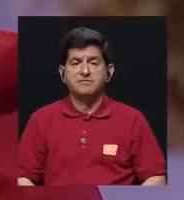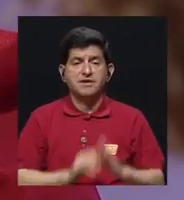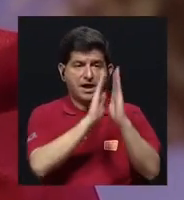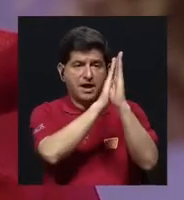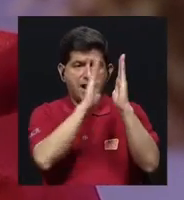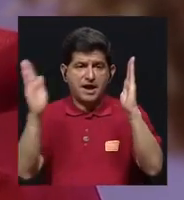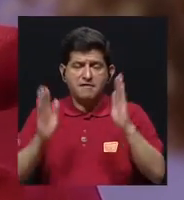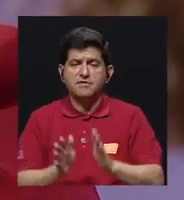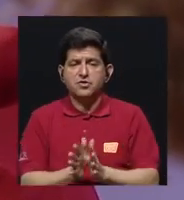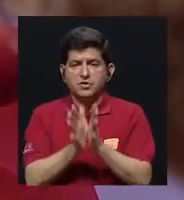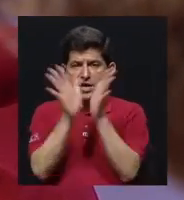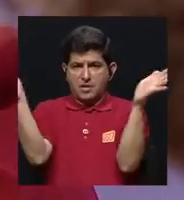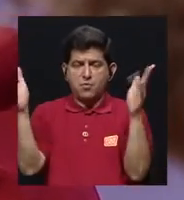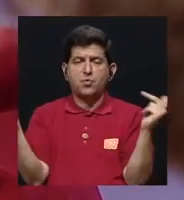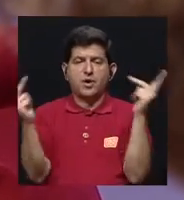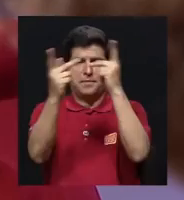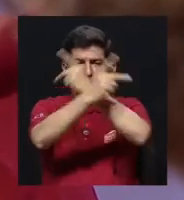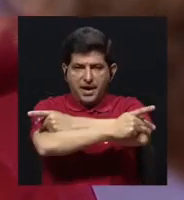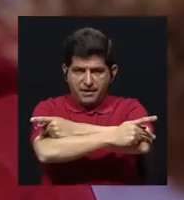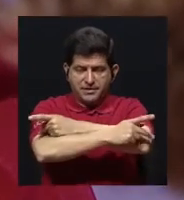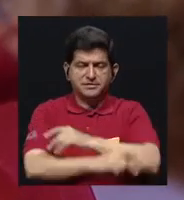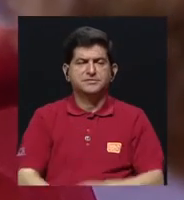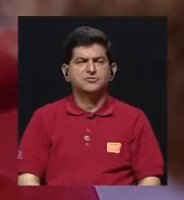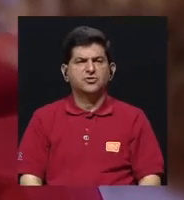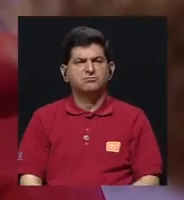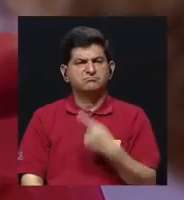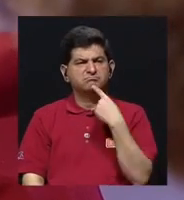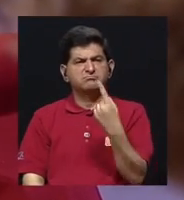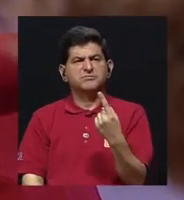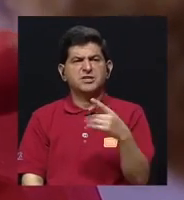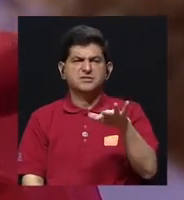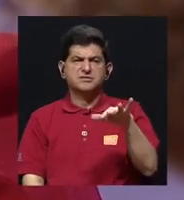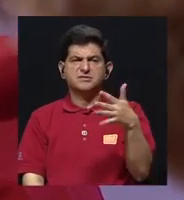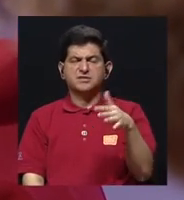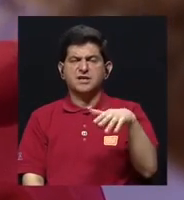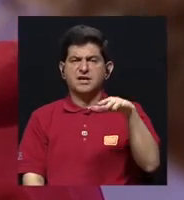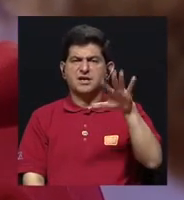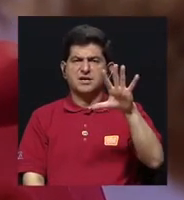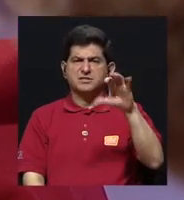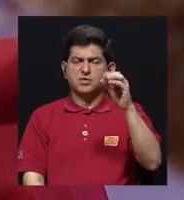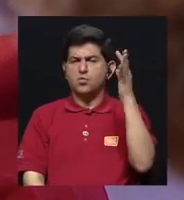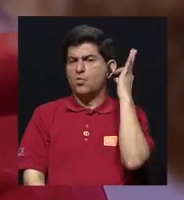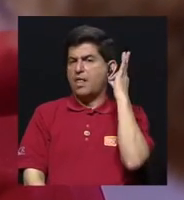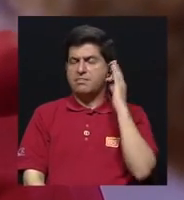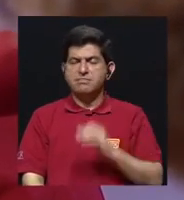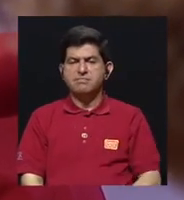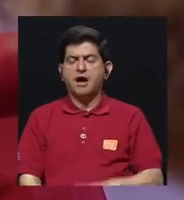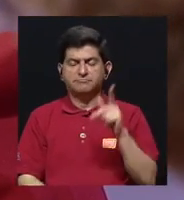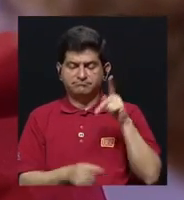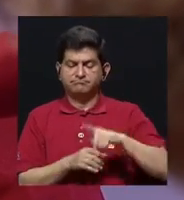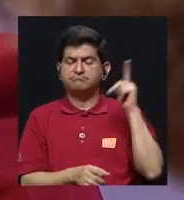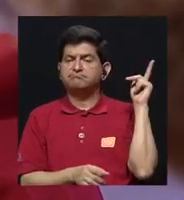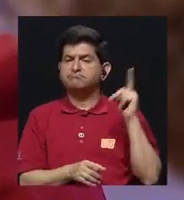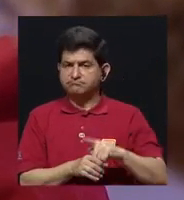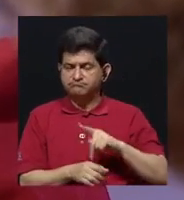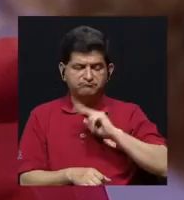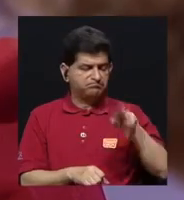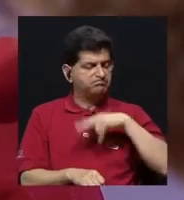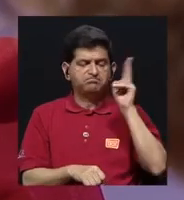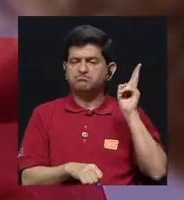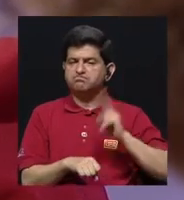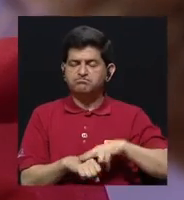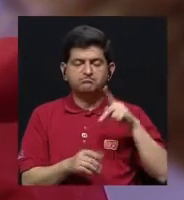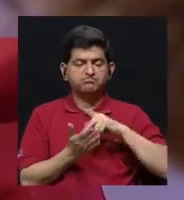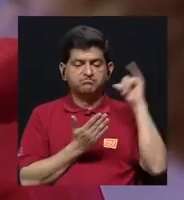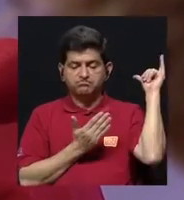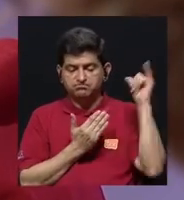Pública de Paraíso. En total, podemos decir que alrededor de 50 mujeres han participado frecuentemente